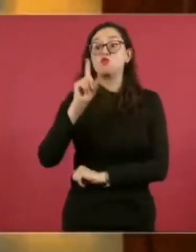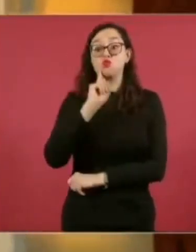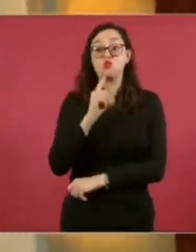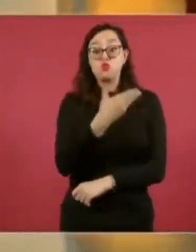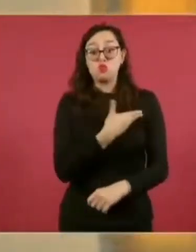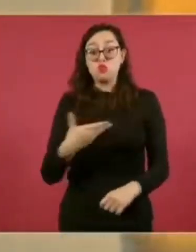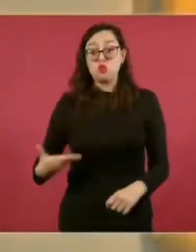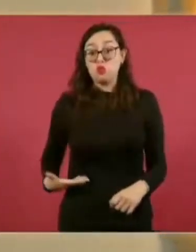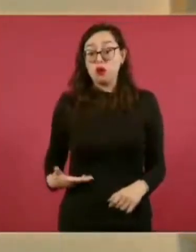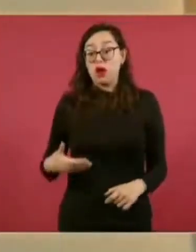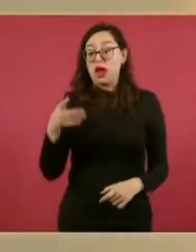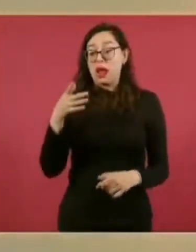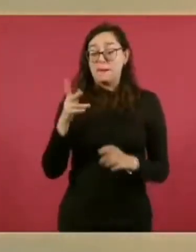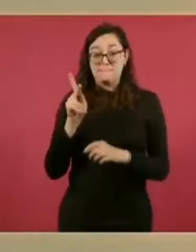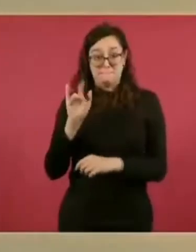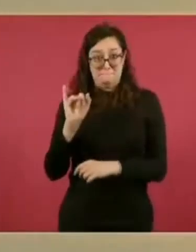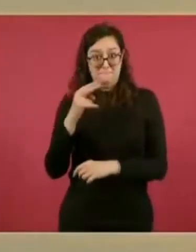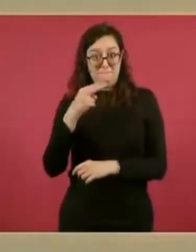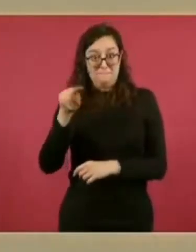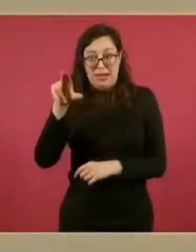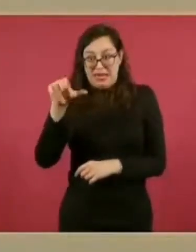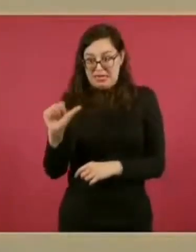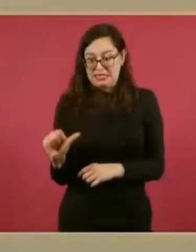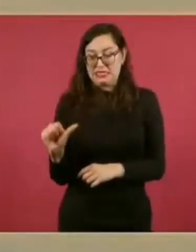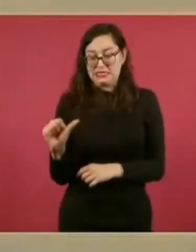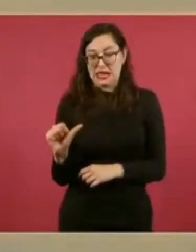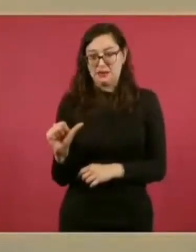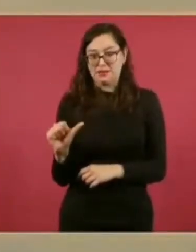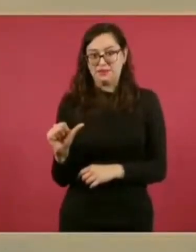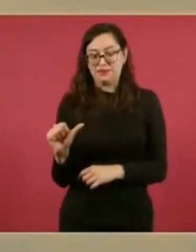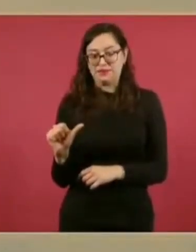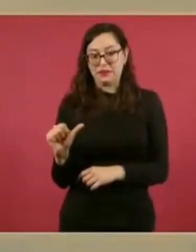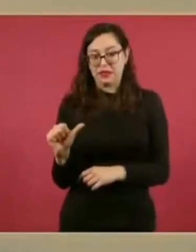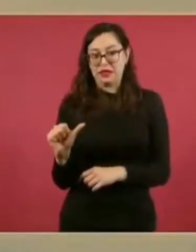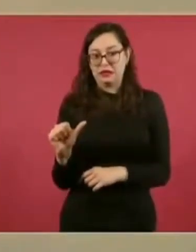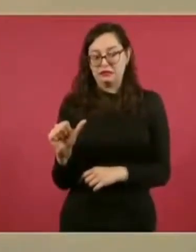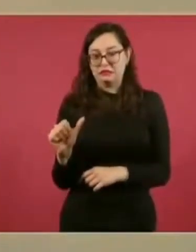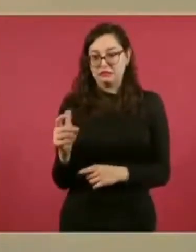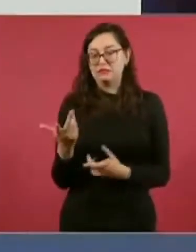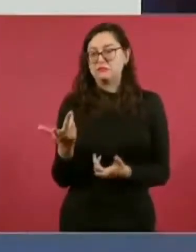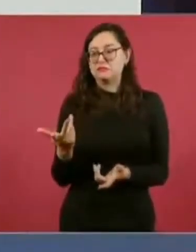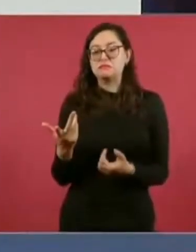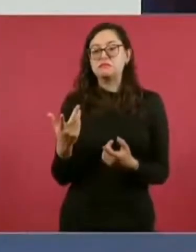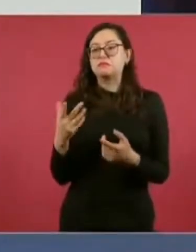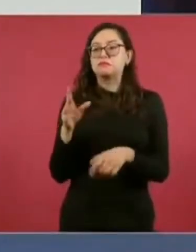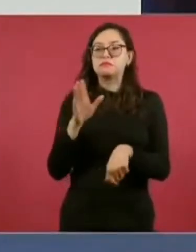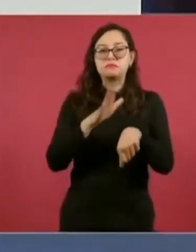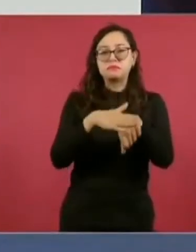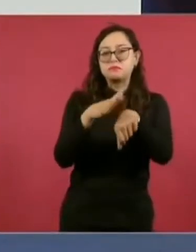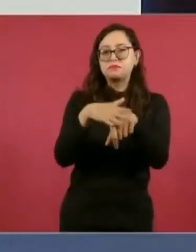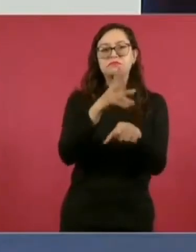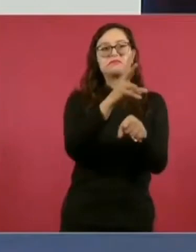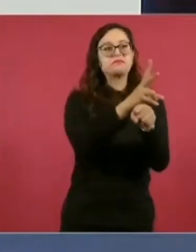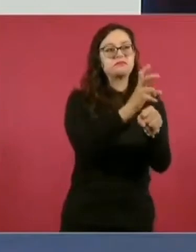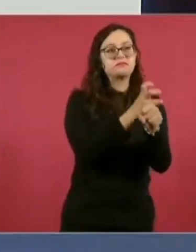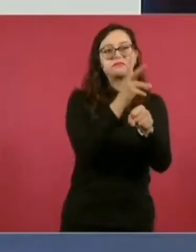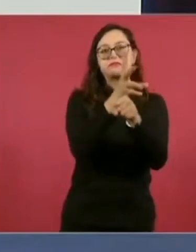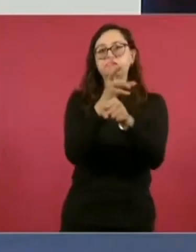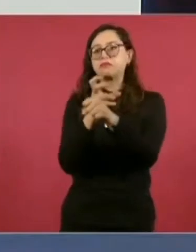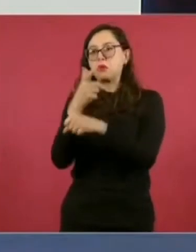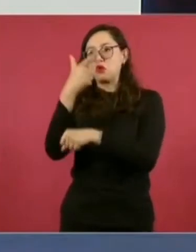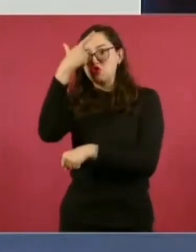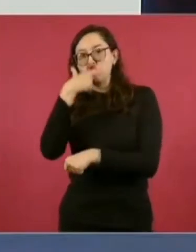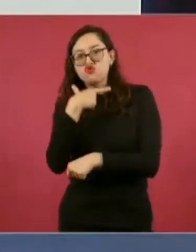una cena privada, estamos hablando meses antes de la elección presidencial, convoca a una cena privada